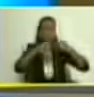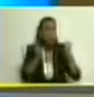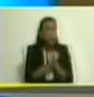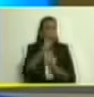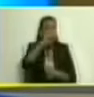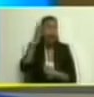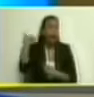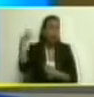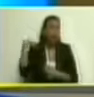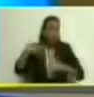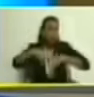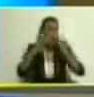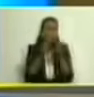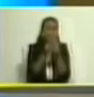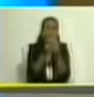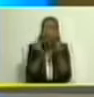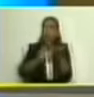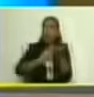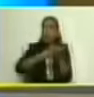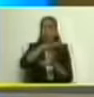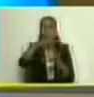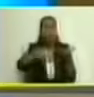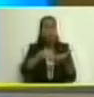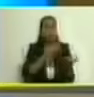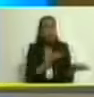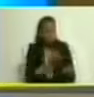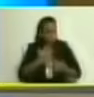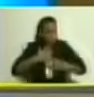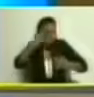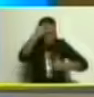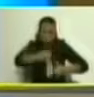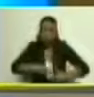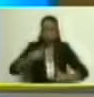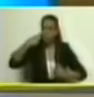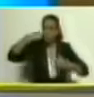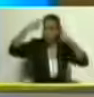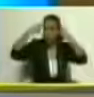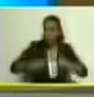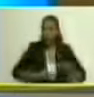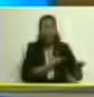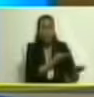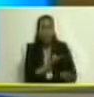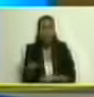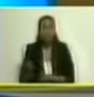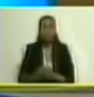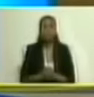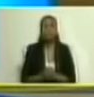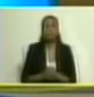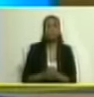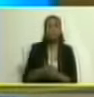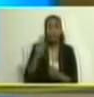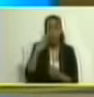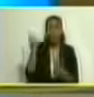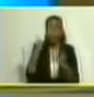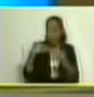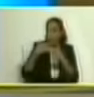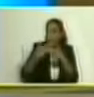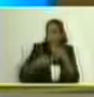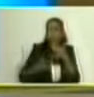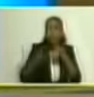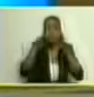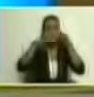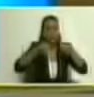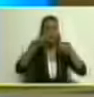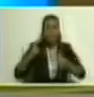tuvimos, y estoy preparado para recibir al enviado de Volker Trott pronto. Como